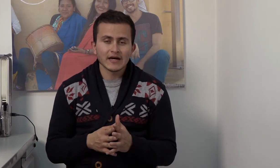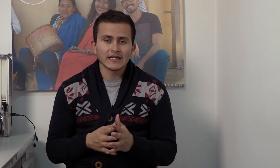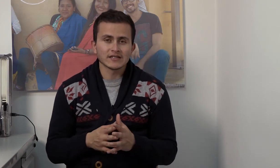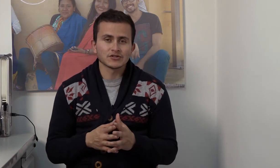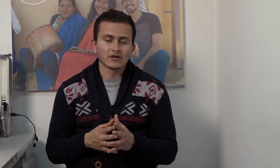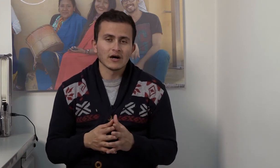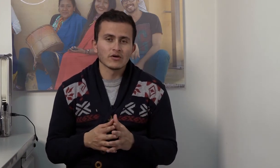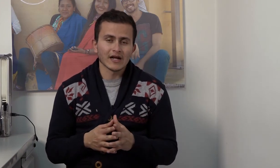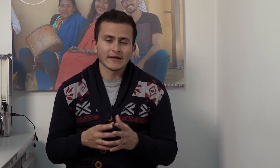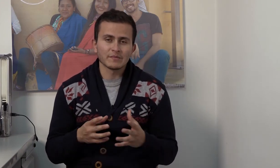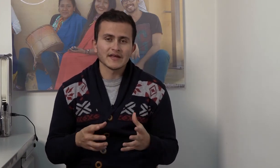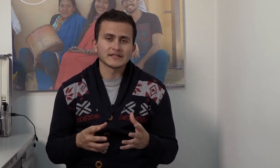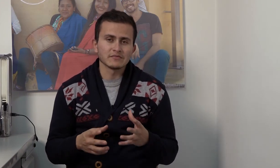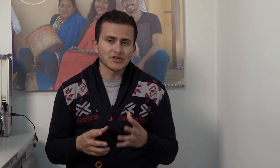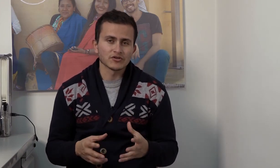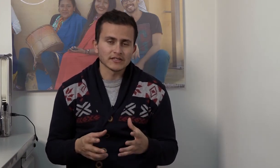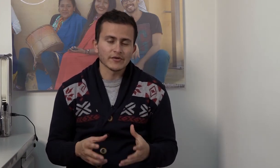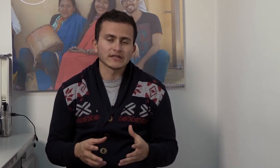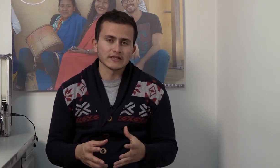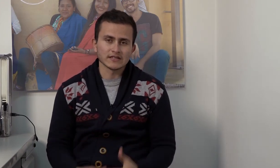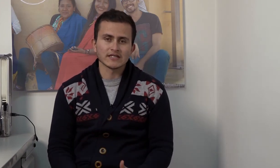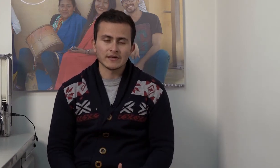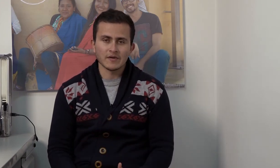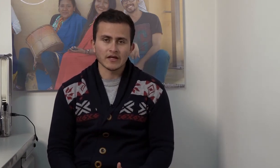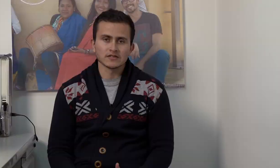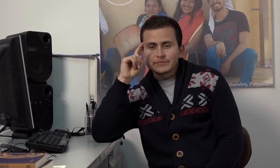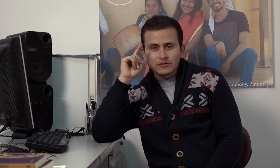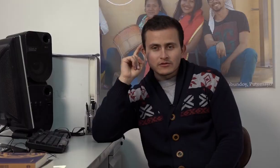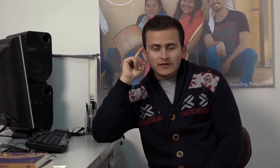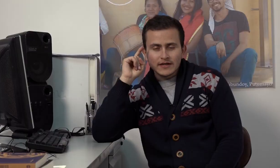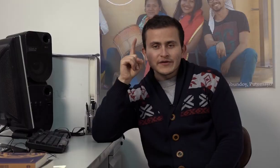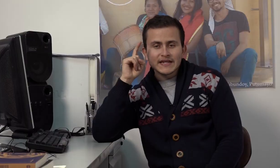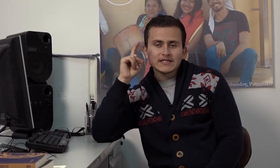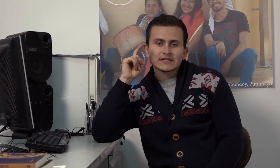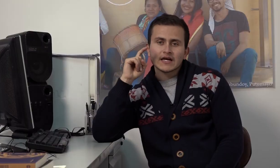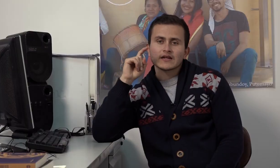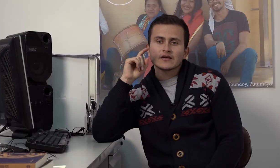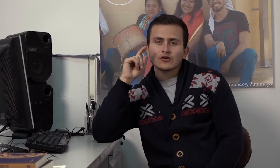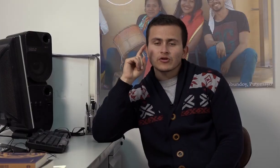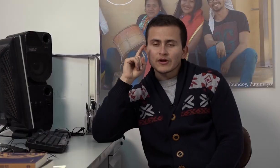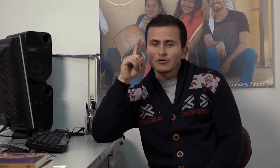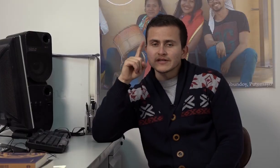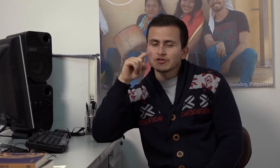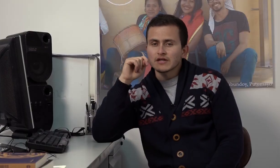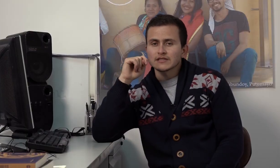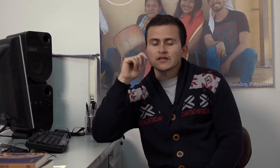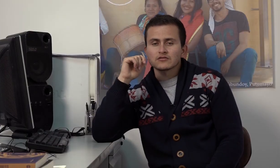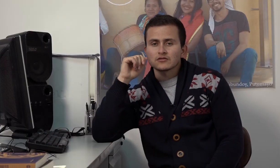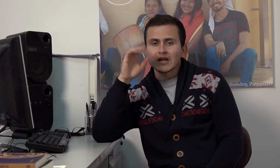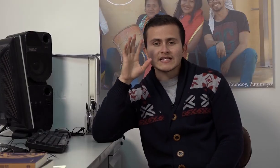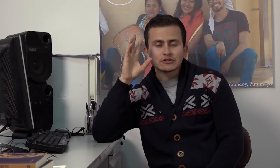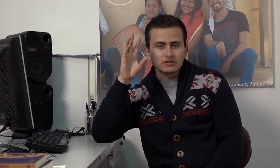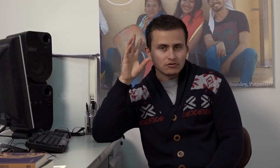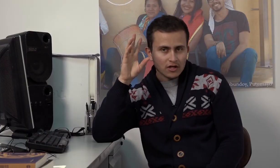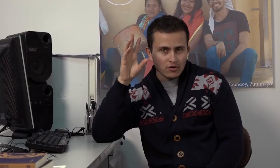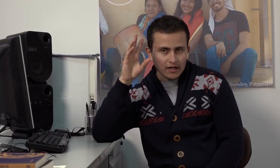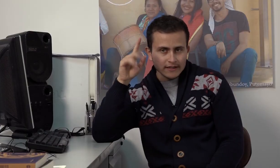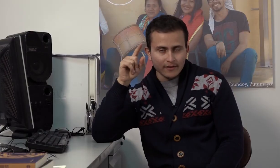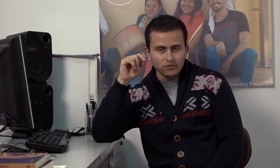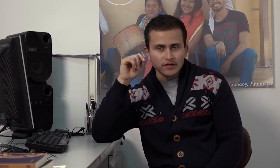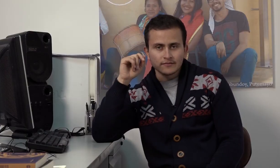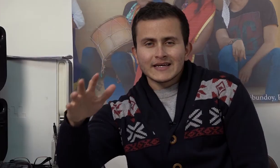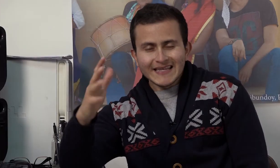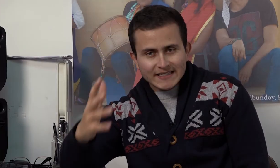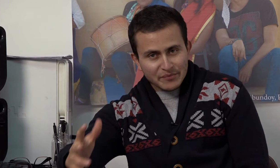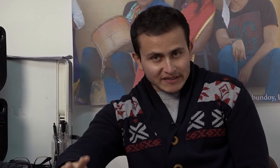progresiva precarización laboral que padecen millones de habitantes de este país. Pero cabe resaltar lo que no menciona Santos, la situación laboral